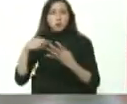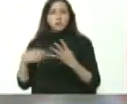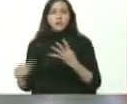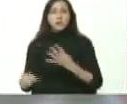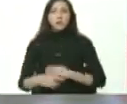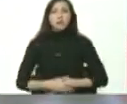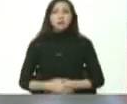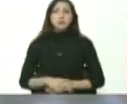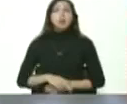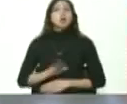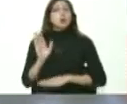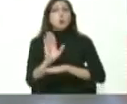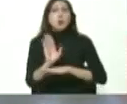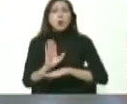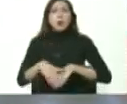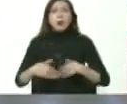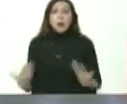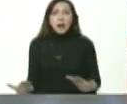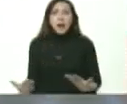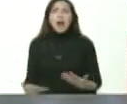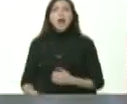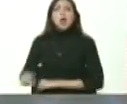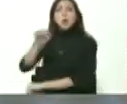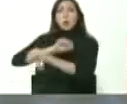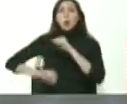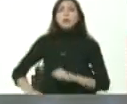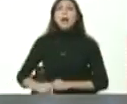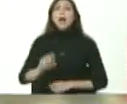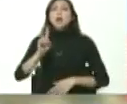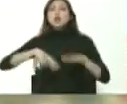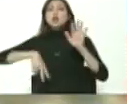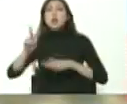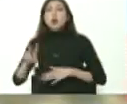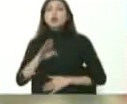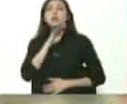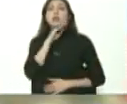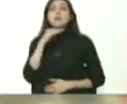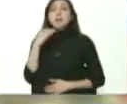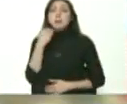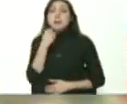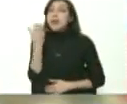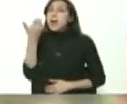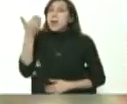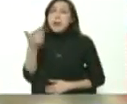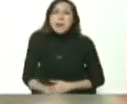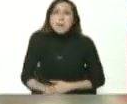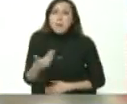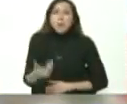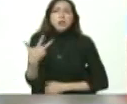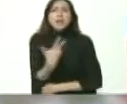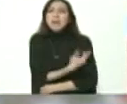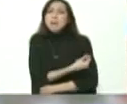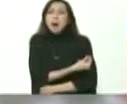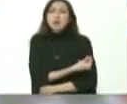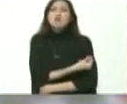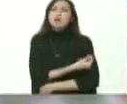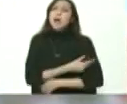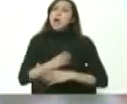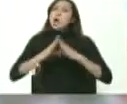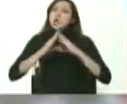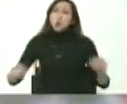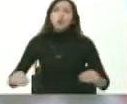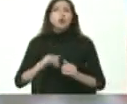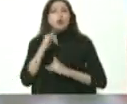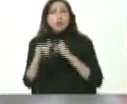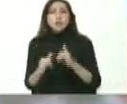estamos protegiendo, presidente, contra dos enfermedades. Son vacunas importantísimas que deben colocarse todos nuestros niños